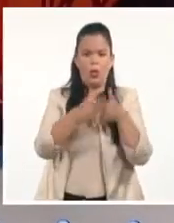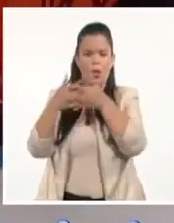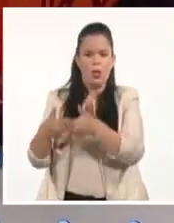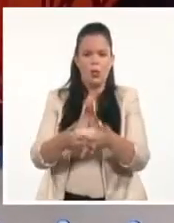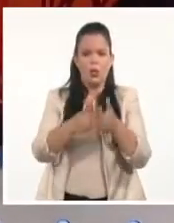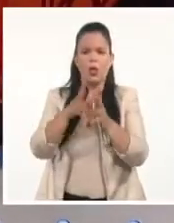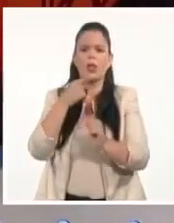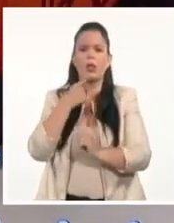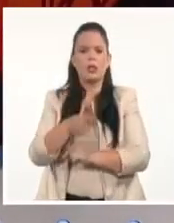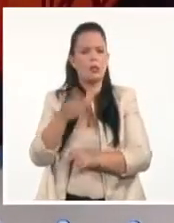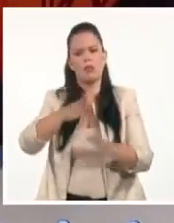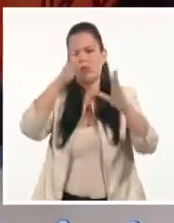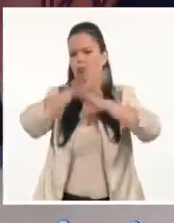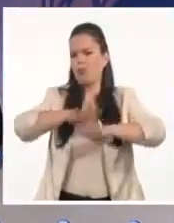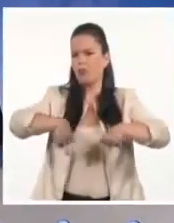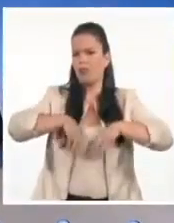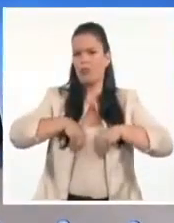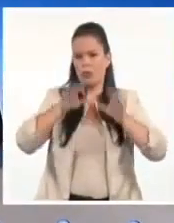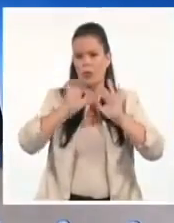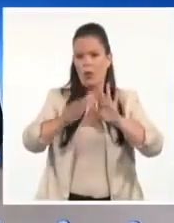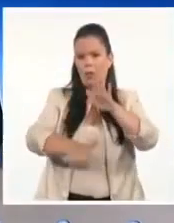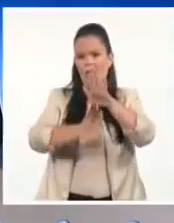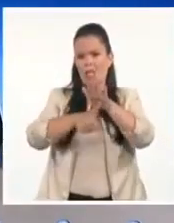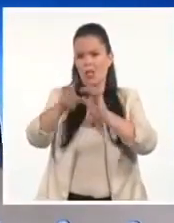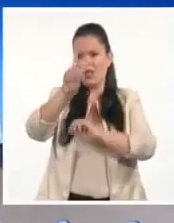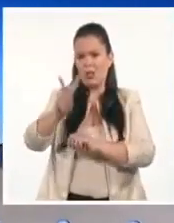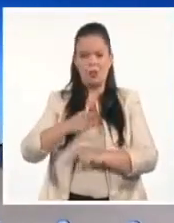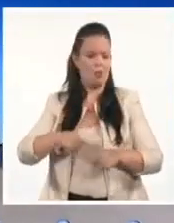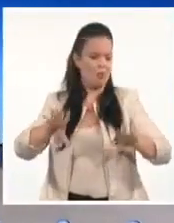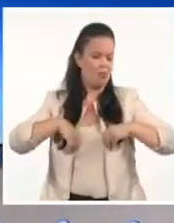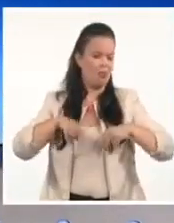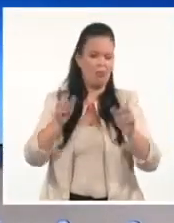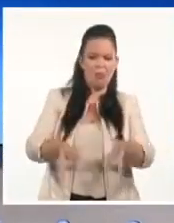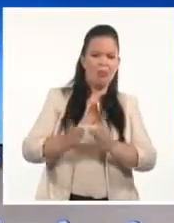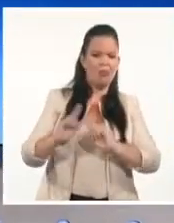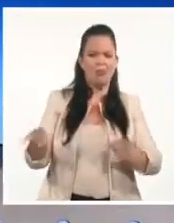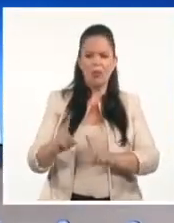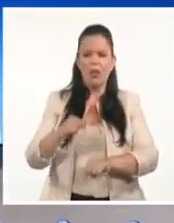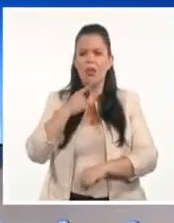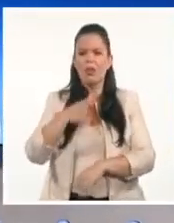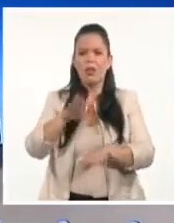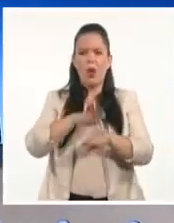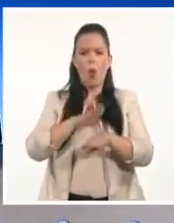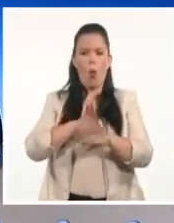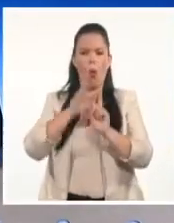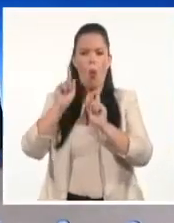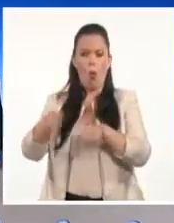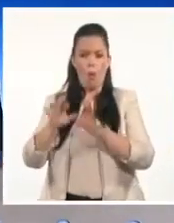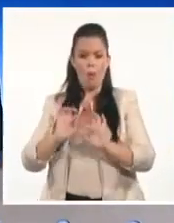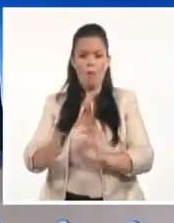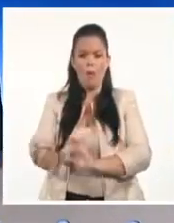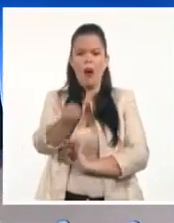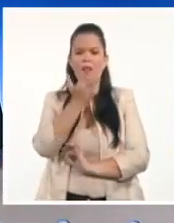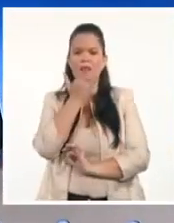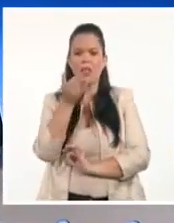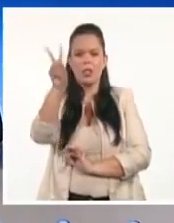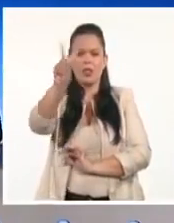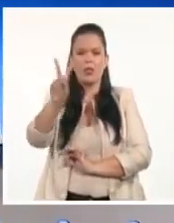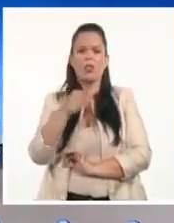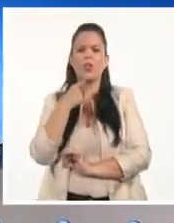el presidente. Intensifican las acciones de calle, culpan a Maduro de los males de la nación y le llaman